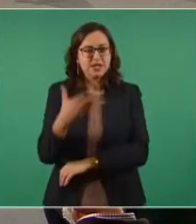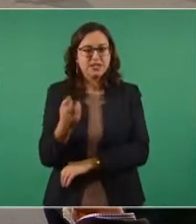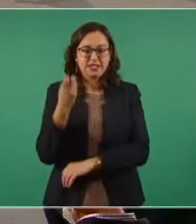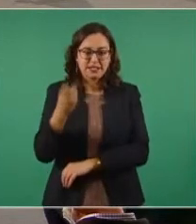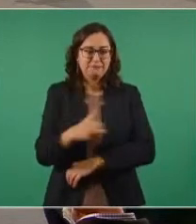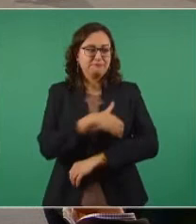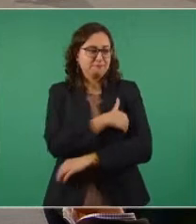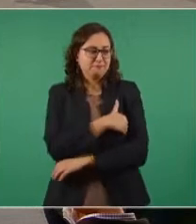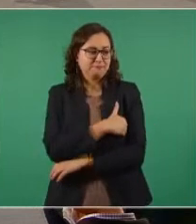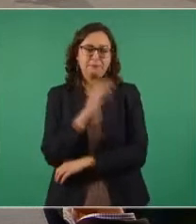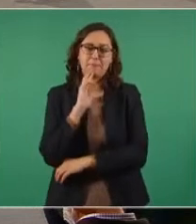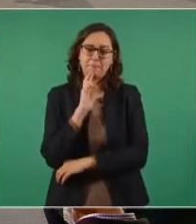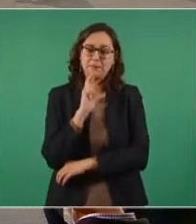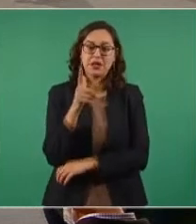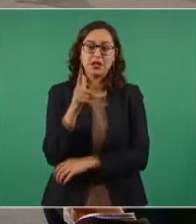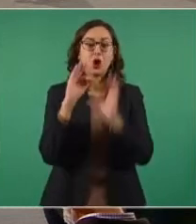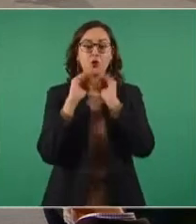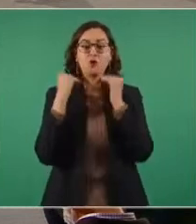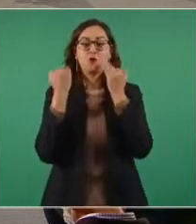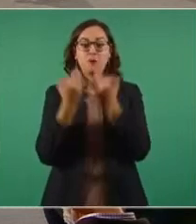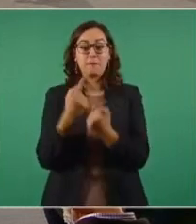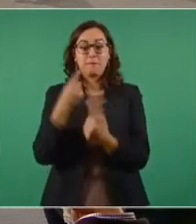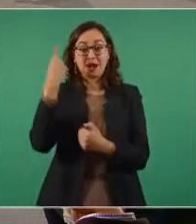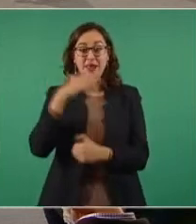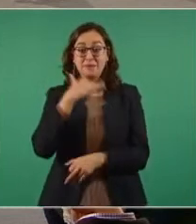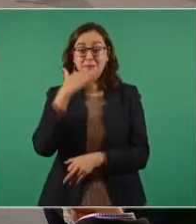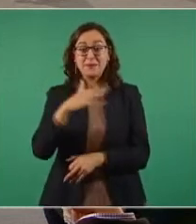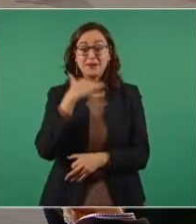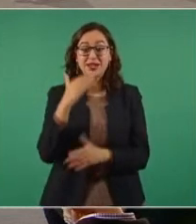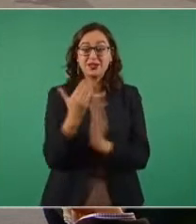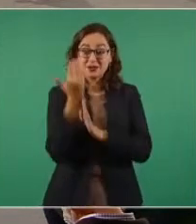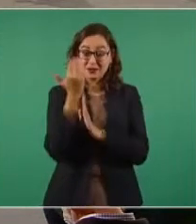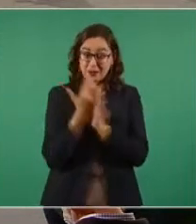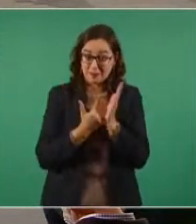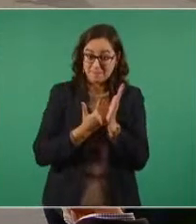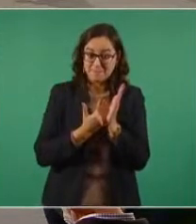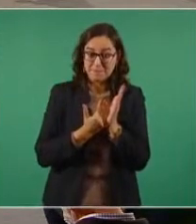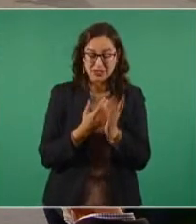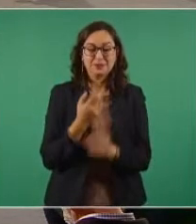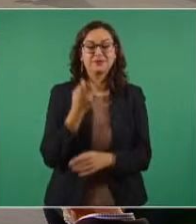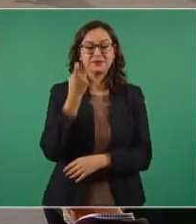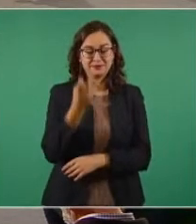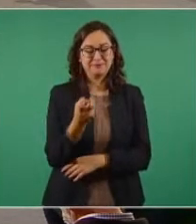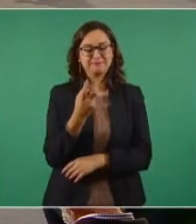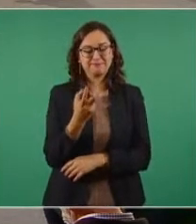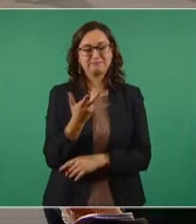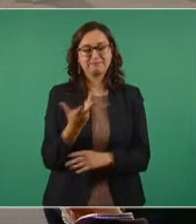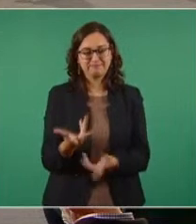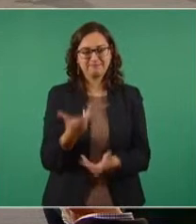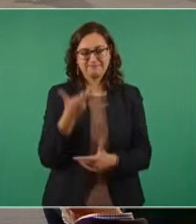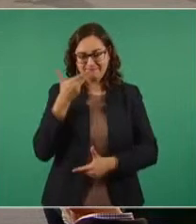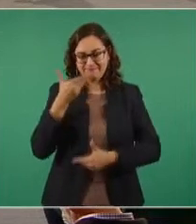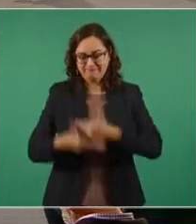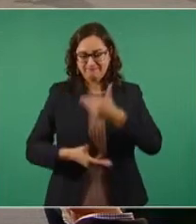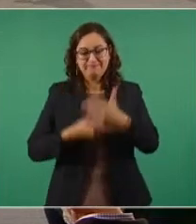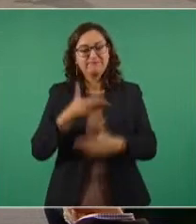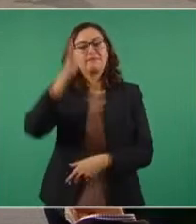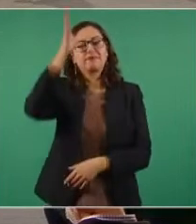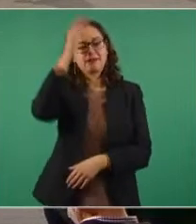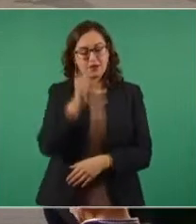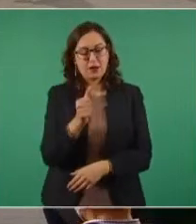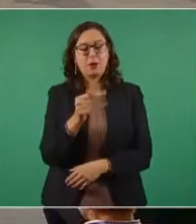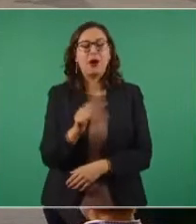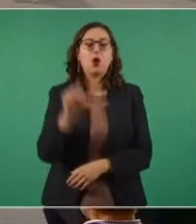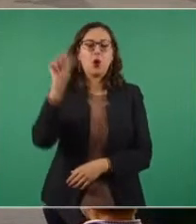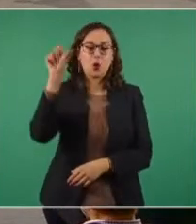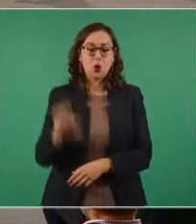es la mejor manera de no generar basura el no construirla en este sentido este esto va el compañía por eso el día